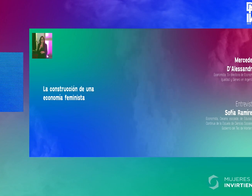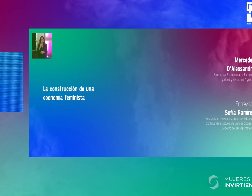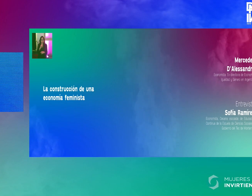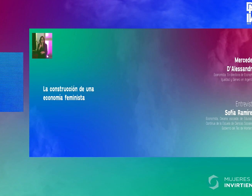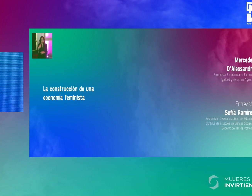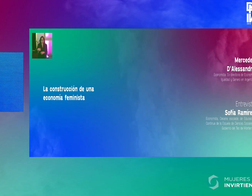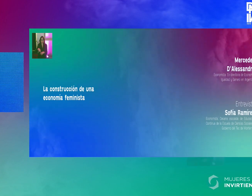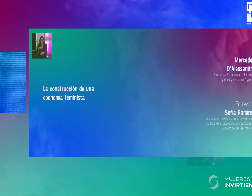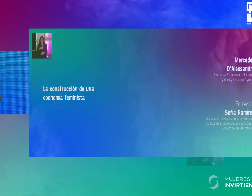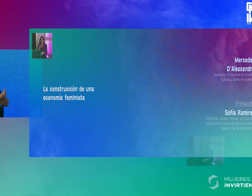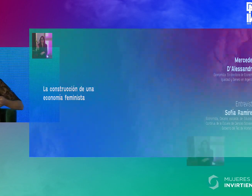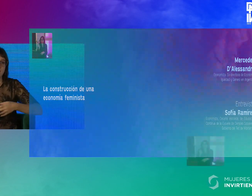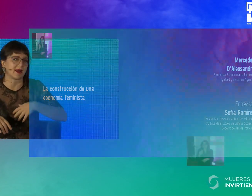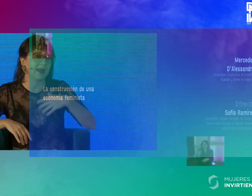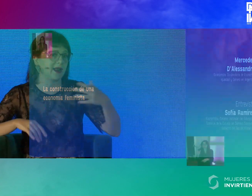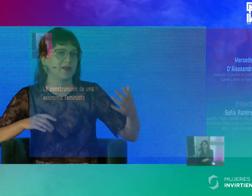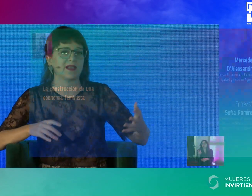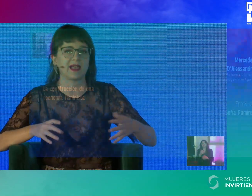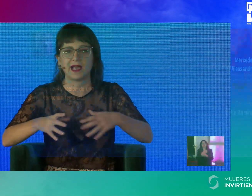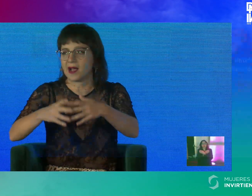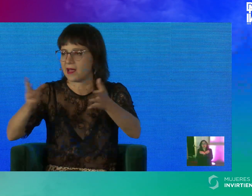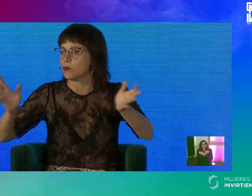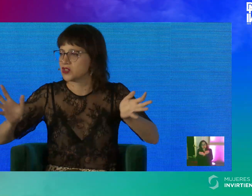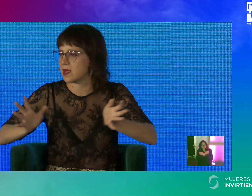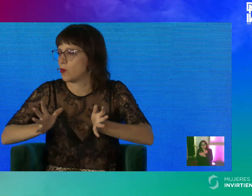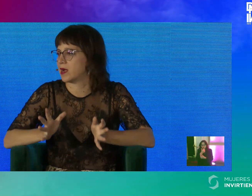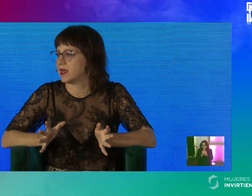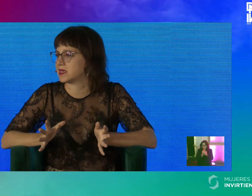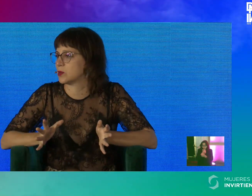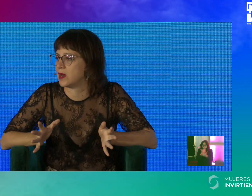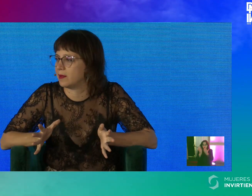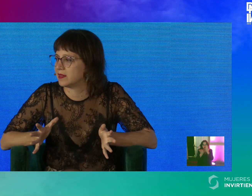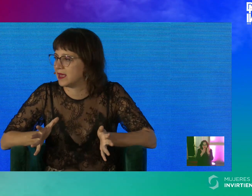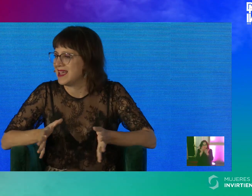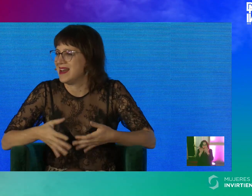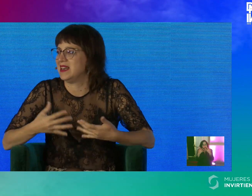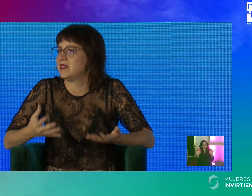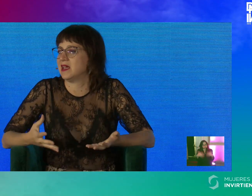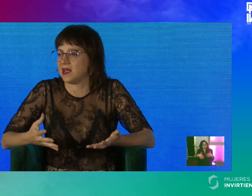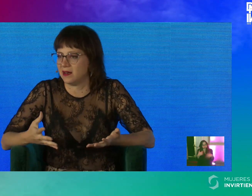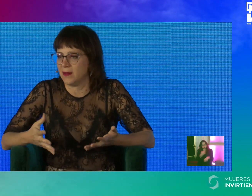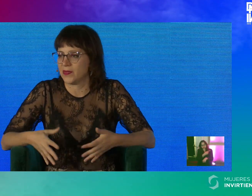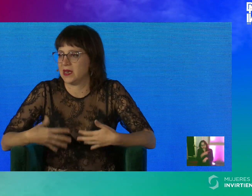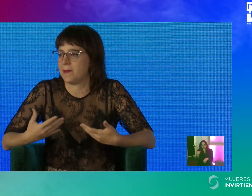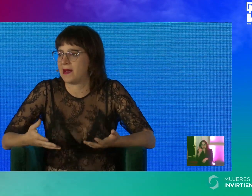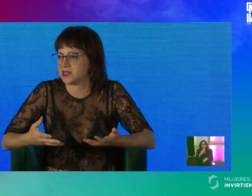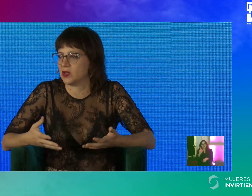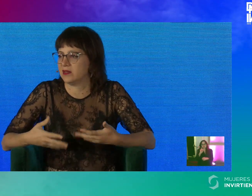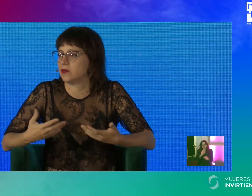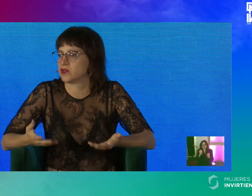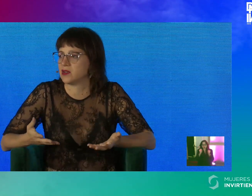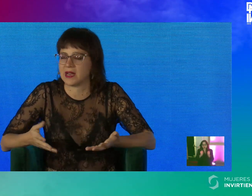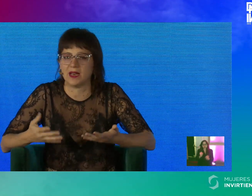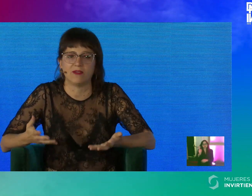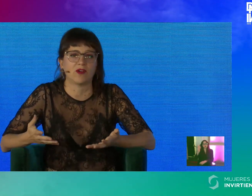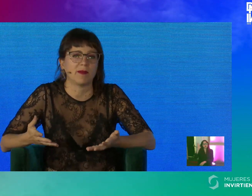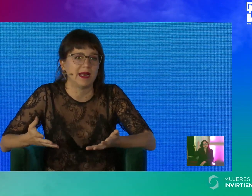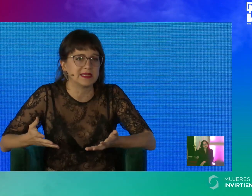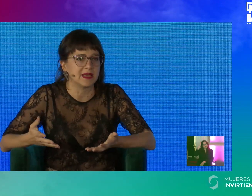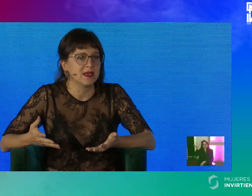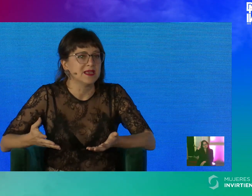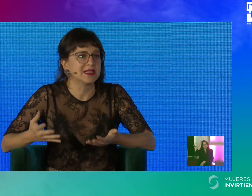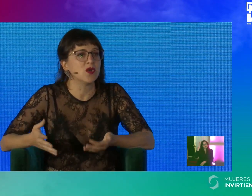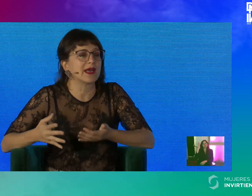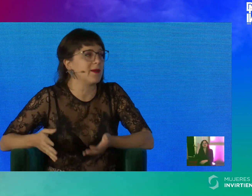vamos a las universidades, tenemos nuestras carreras, nuestras tareas. Acá hay muchas mujeres que seguramente lideran en espacios institucionales y